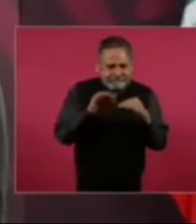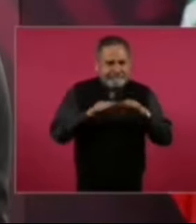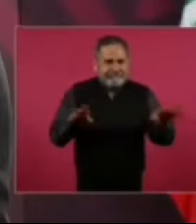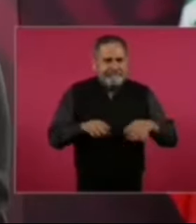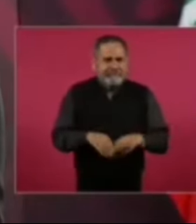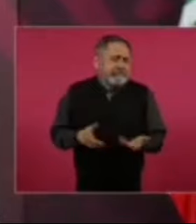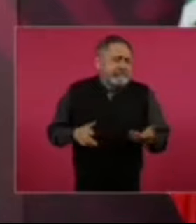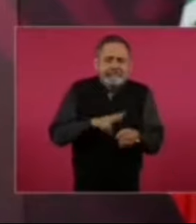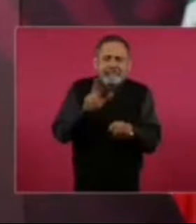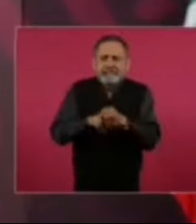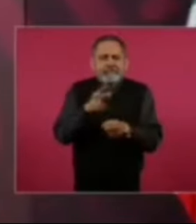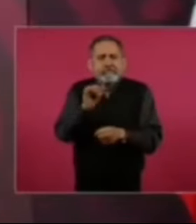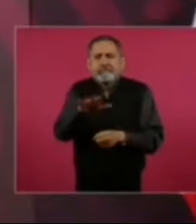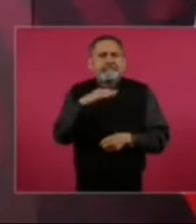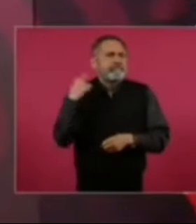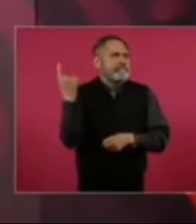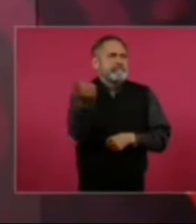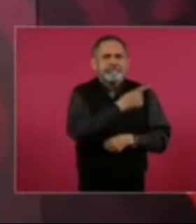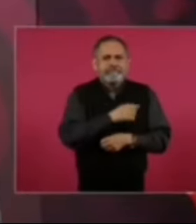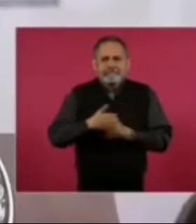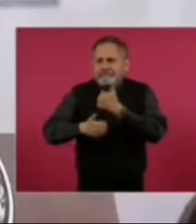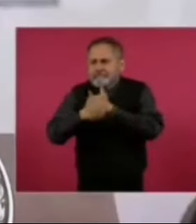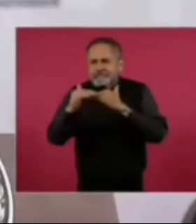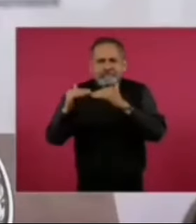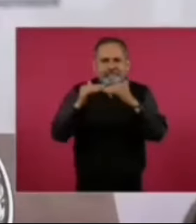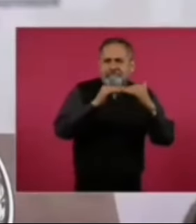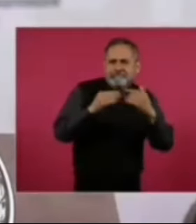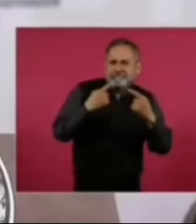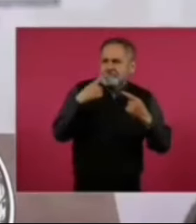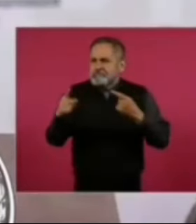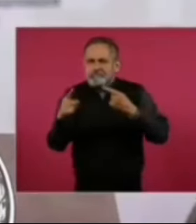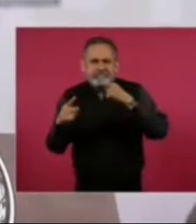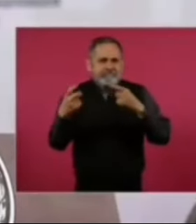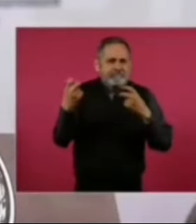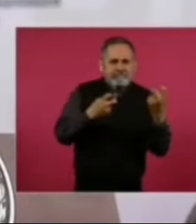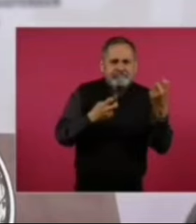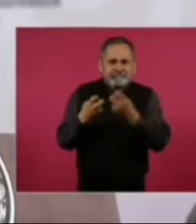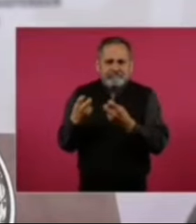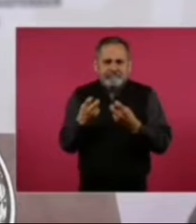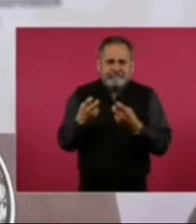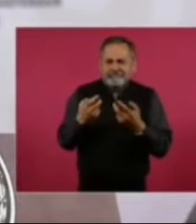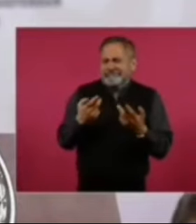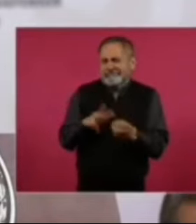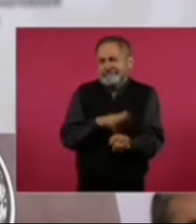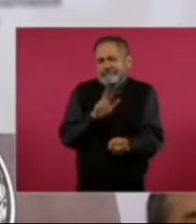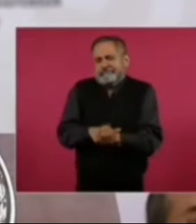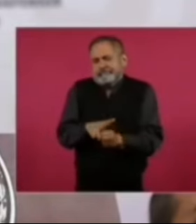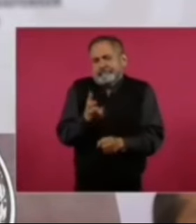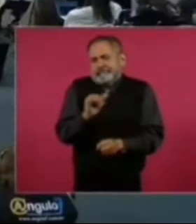Y es normal en una democracia también, no es para